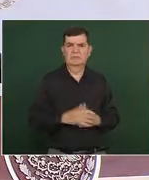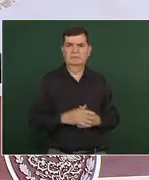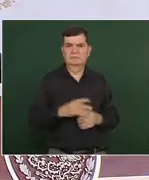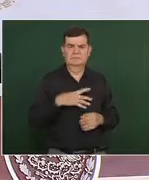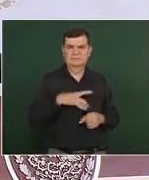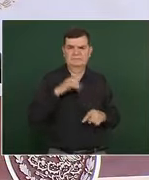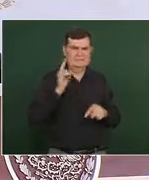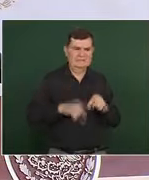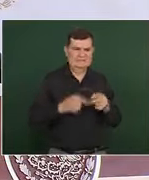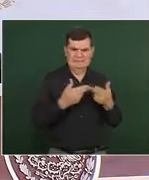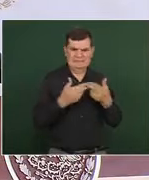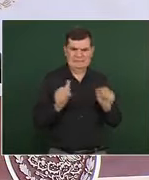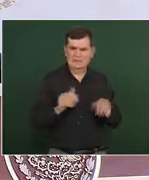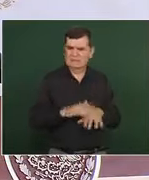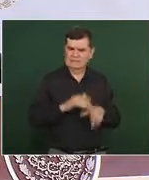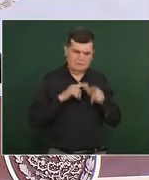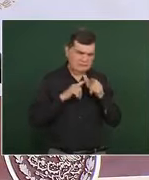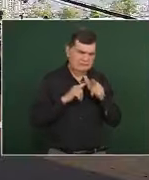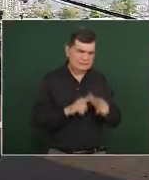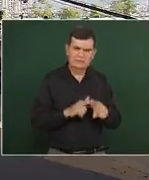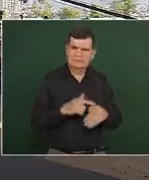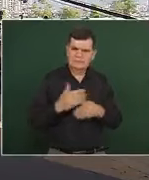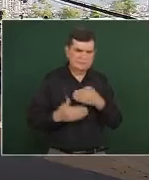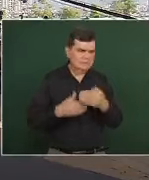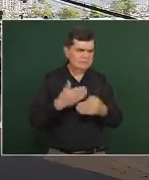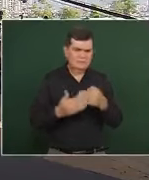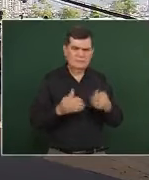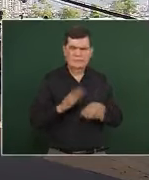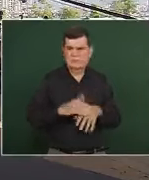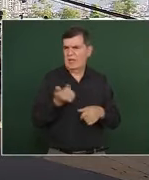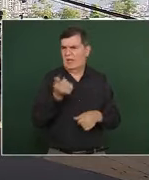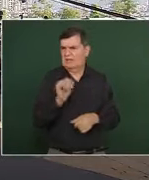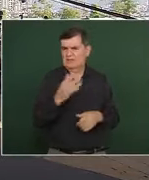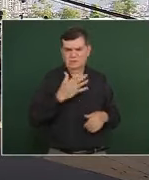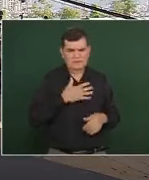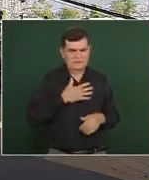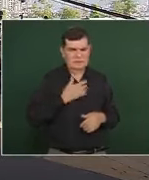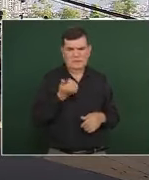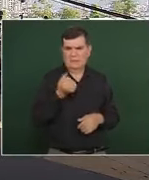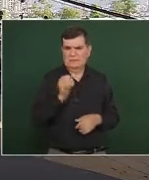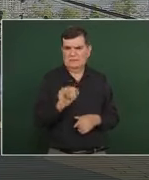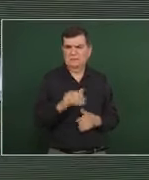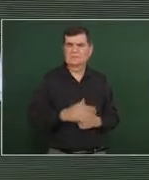nada, hay que seguir siendo como somos,